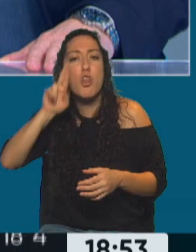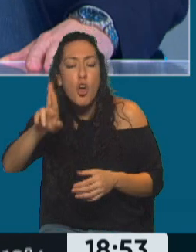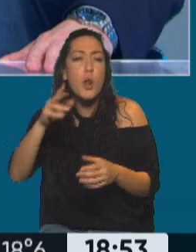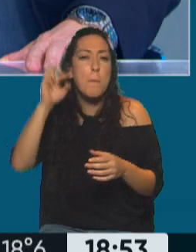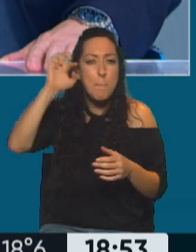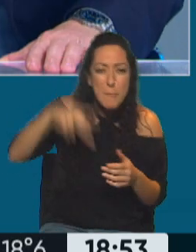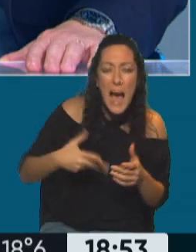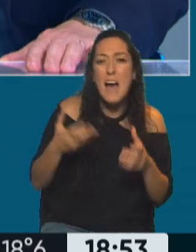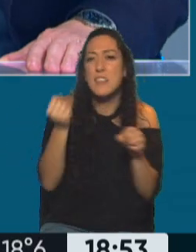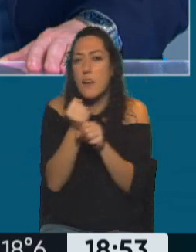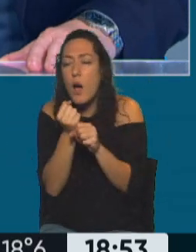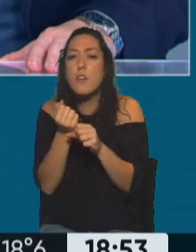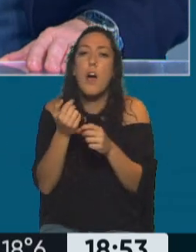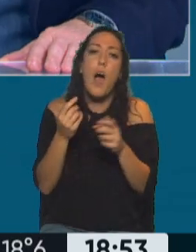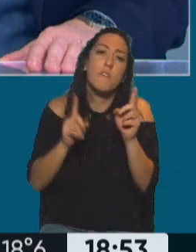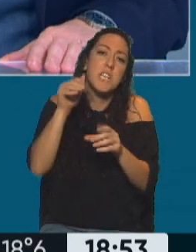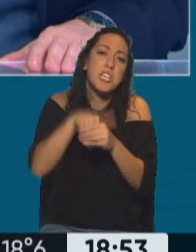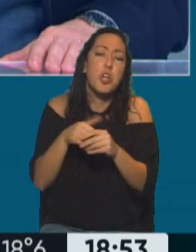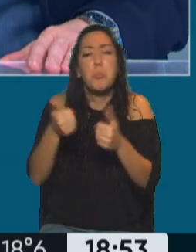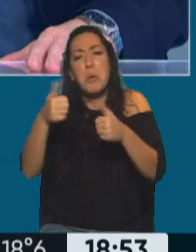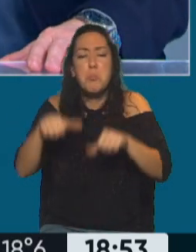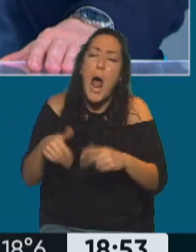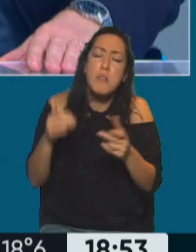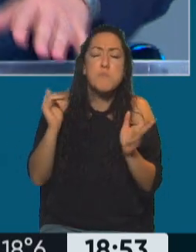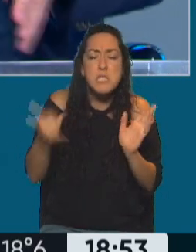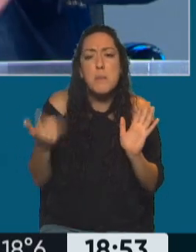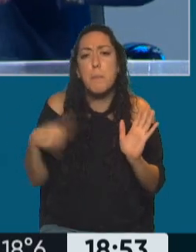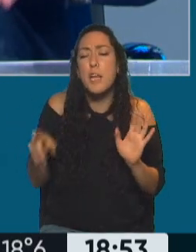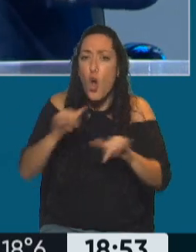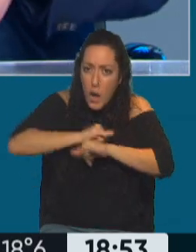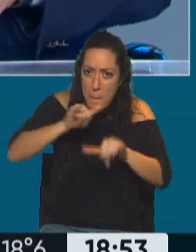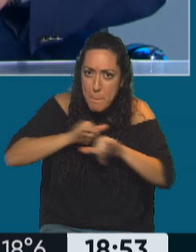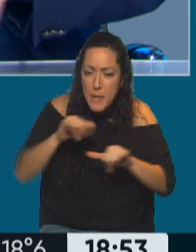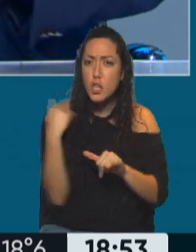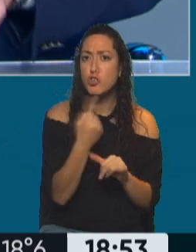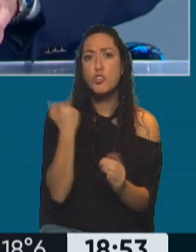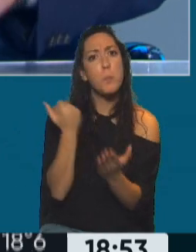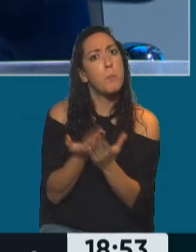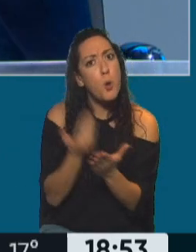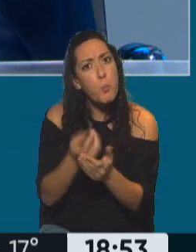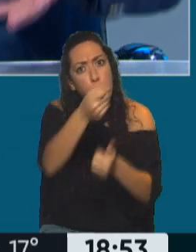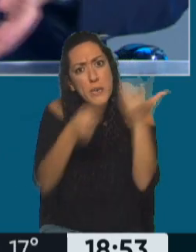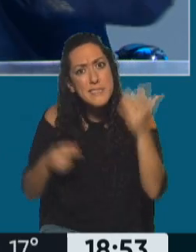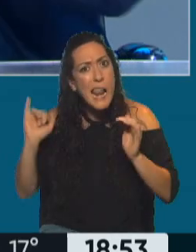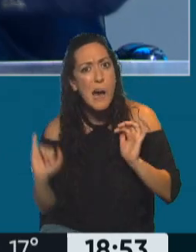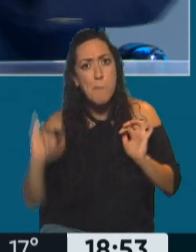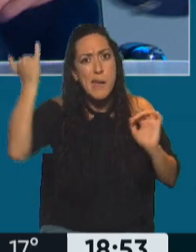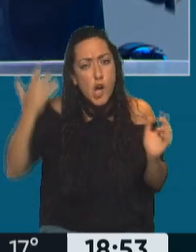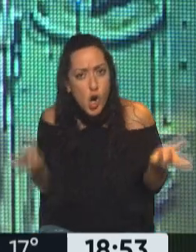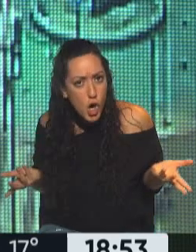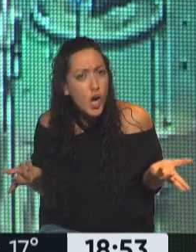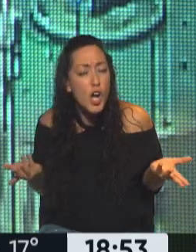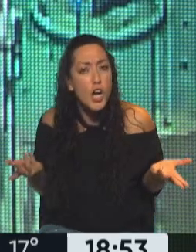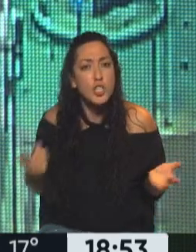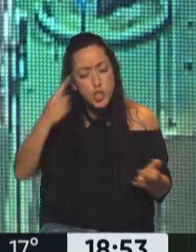renovador no fue mejor o peor en las elecciones pero yo siempre llego a la conclusión de la campaña que éramos los que proponíamos las mejores propuestas los mejores aliados yo